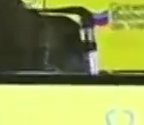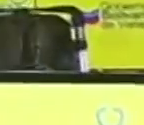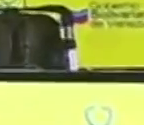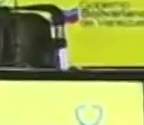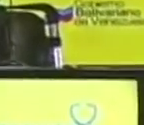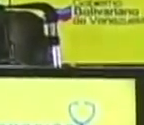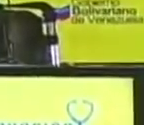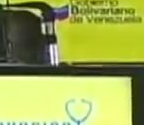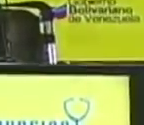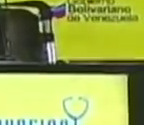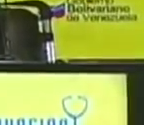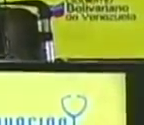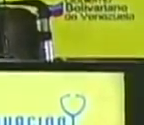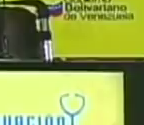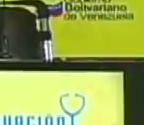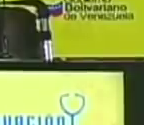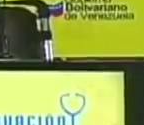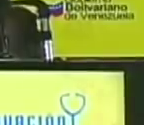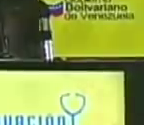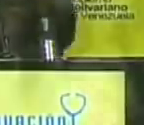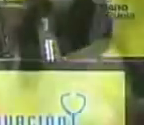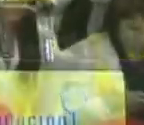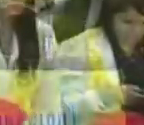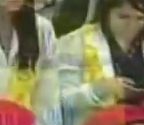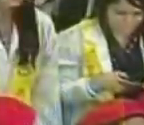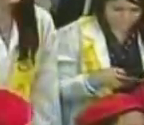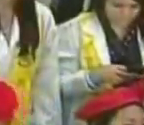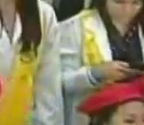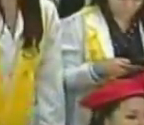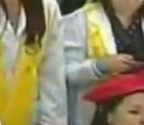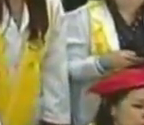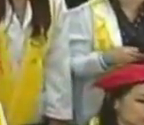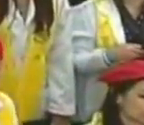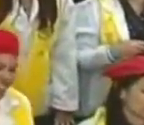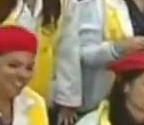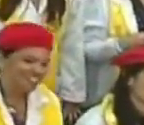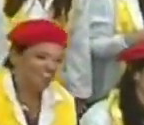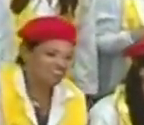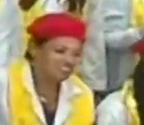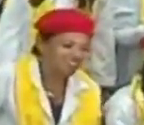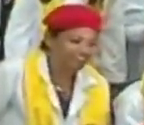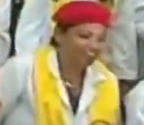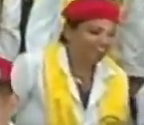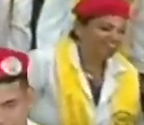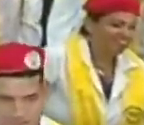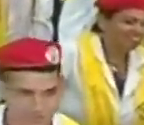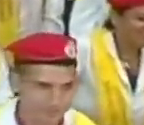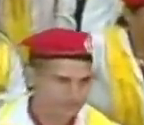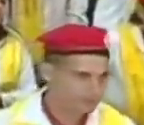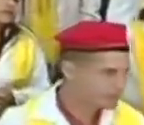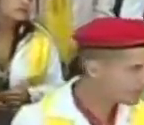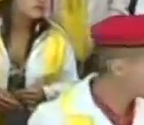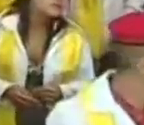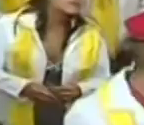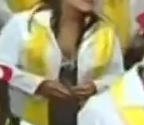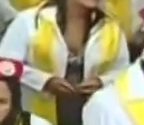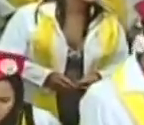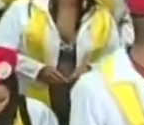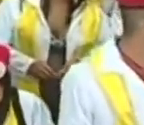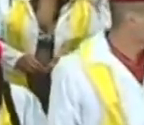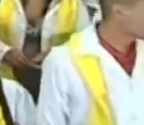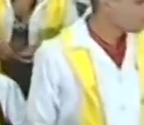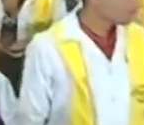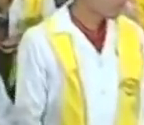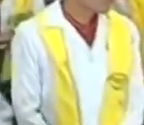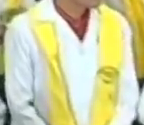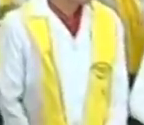Ha dado importantes anuncios el jefe de Estado venezolano, invitaba a esta batalla por la dignidad de la patria,